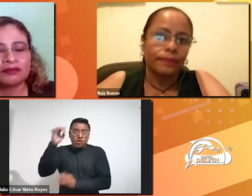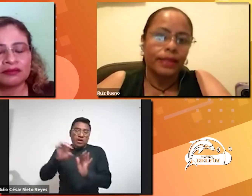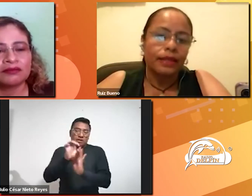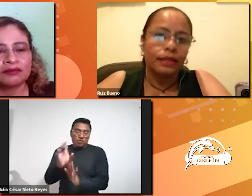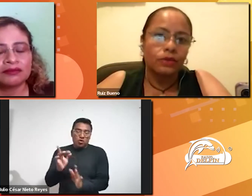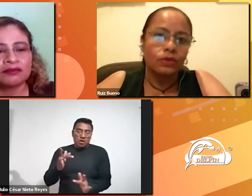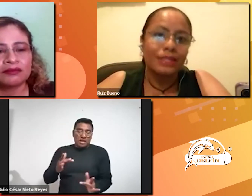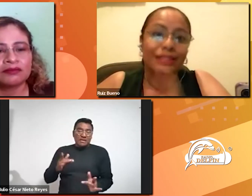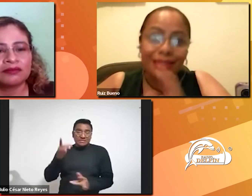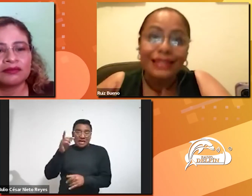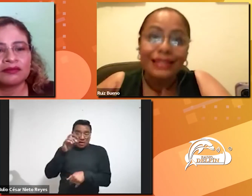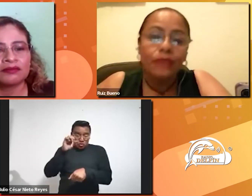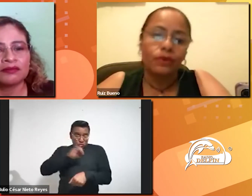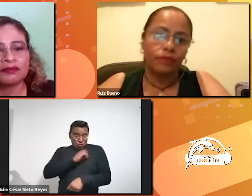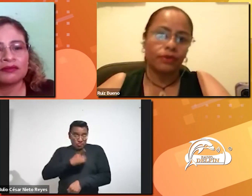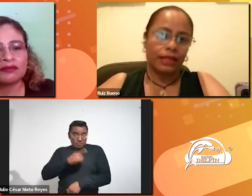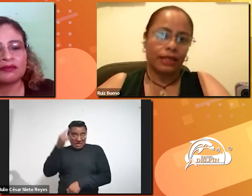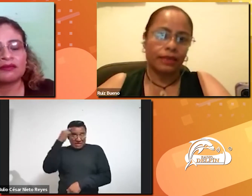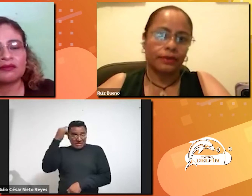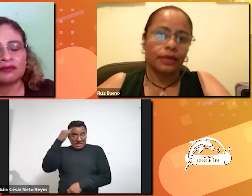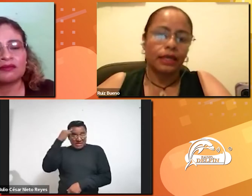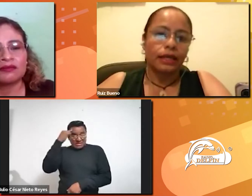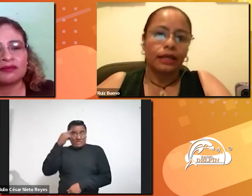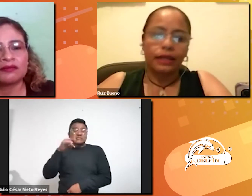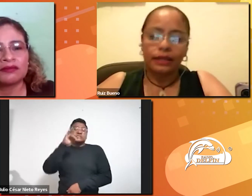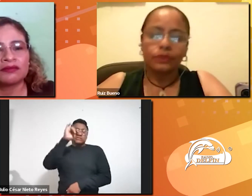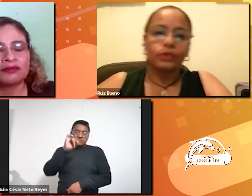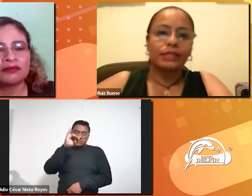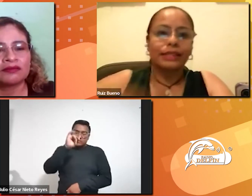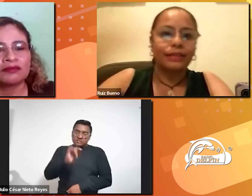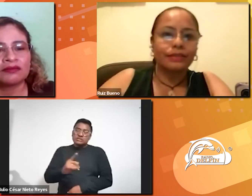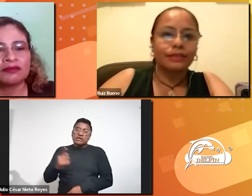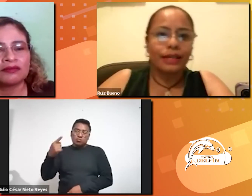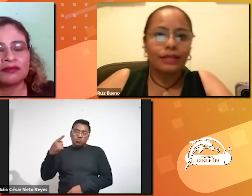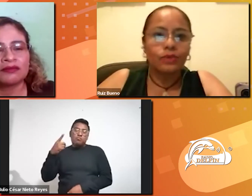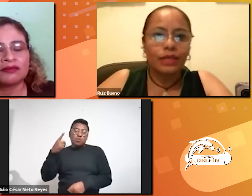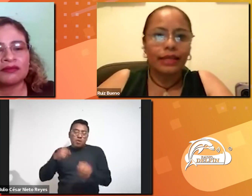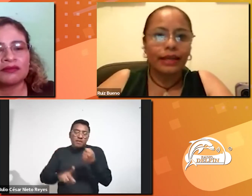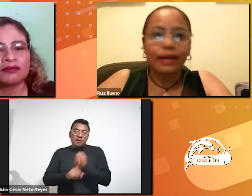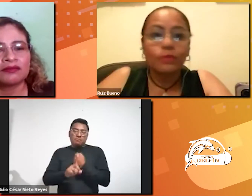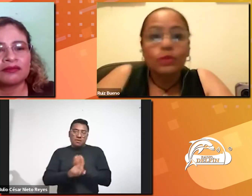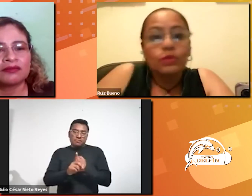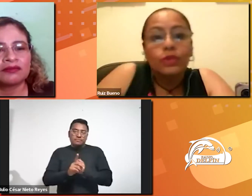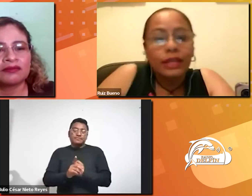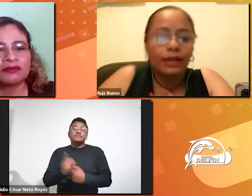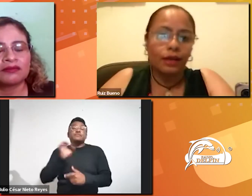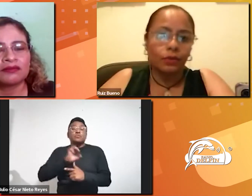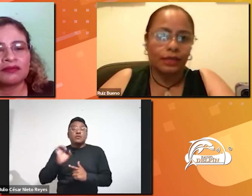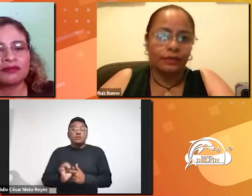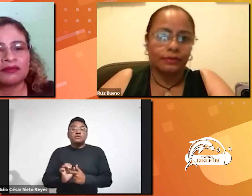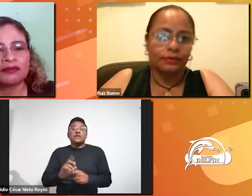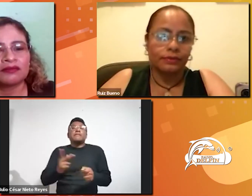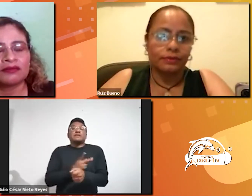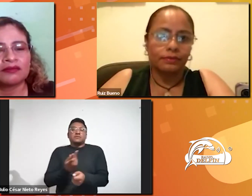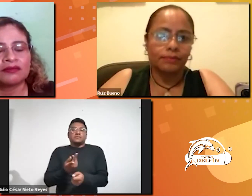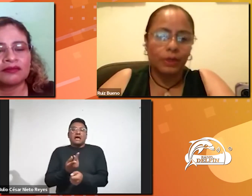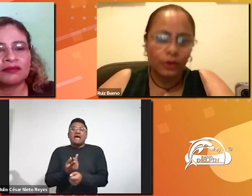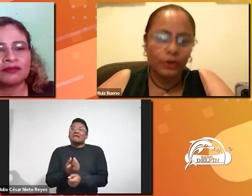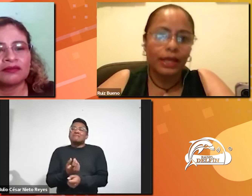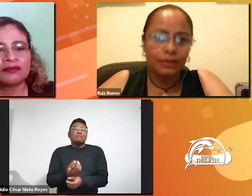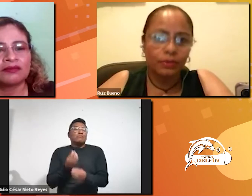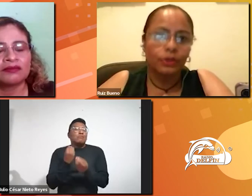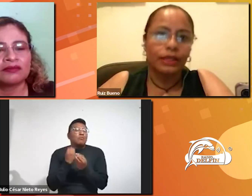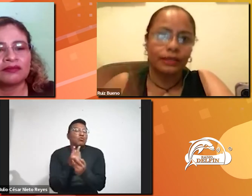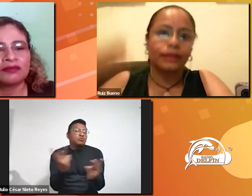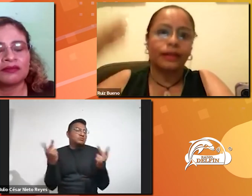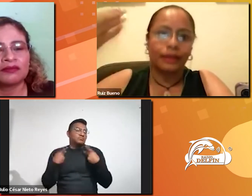mental, y entonces si hay una enfermedad. Entonces, ¿qué sucede? Que muchos no quieren acudir. Pero creo